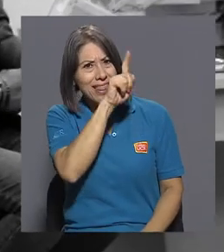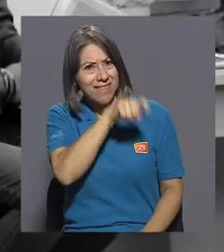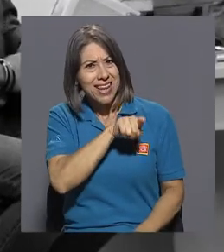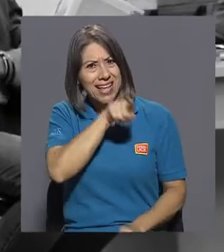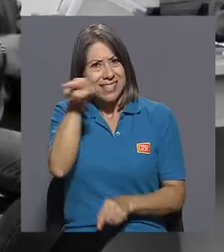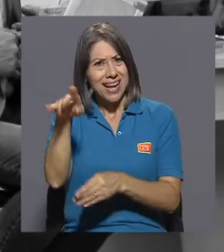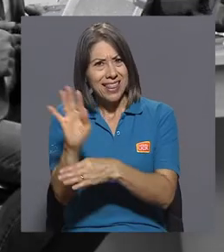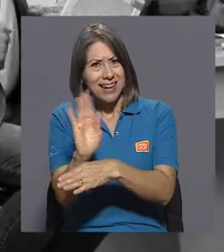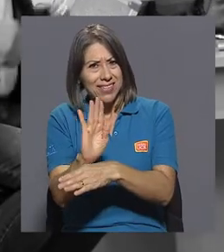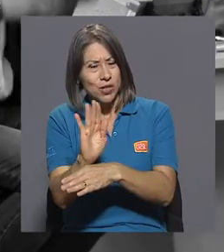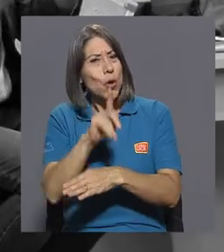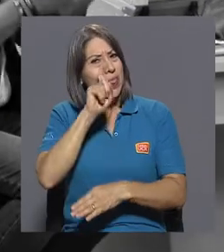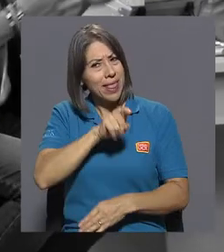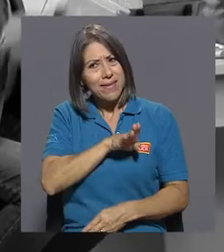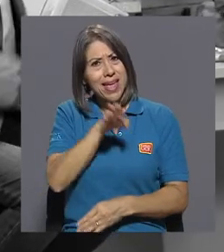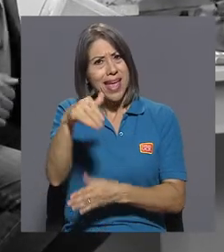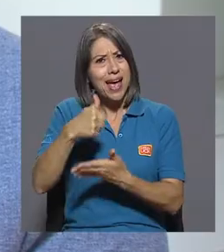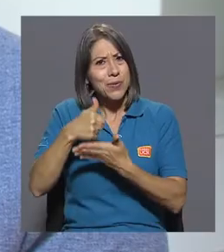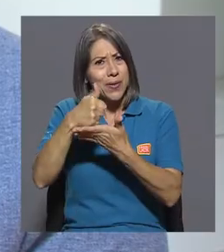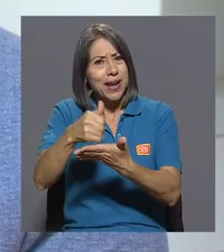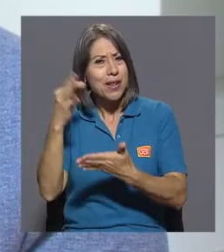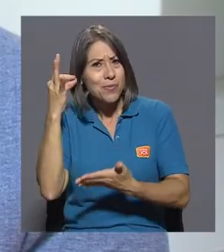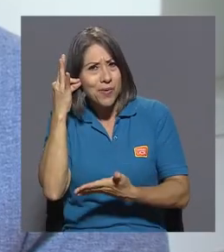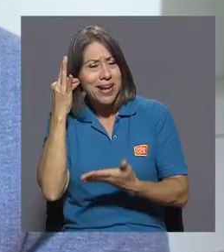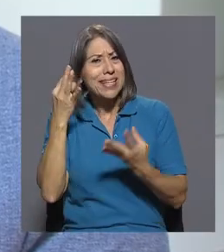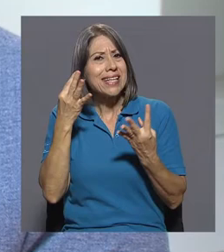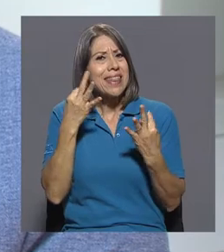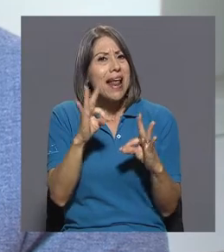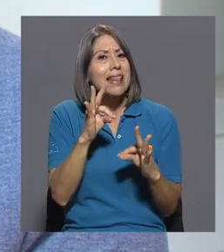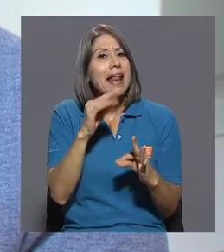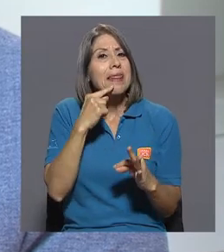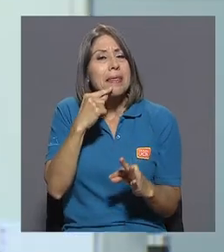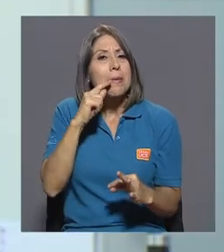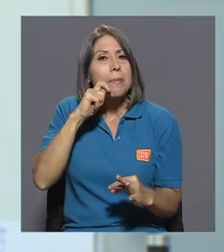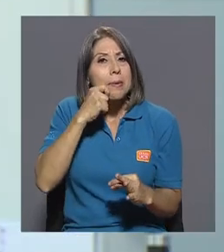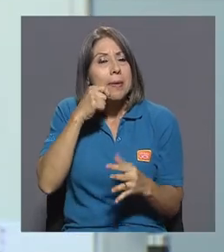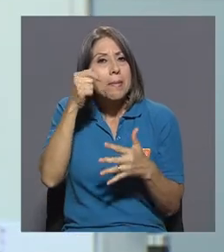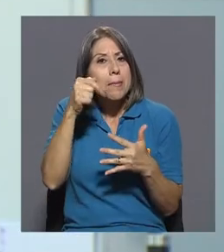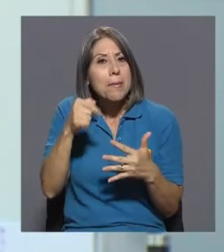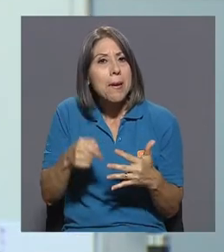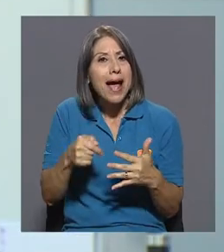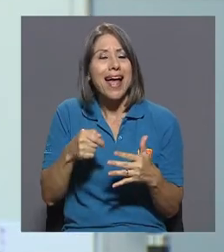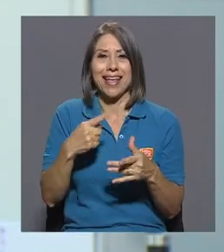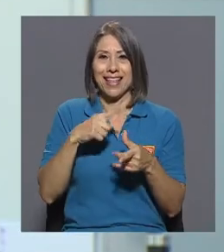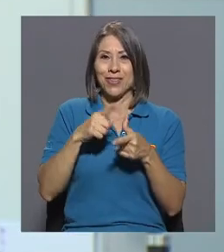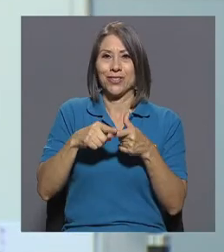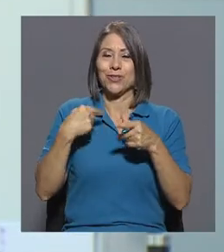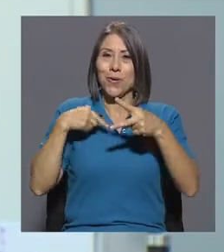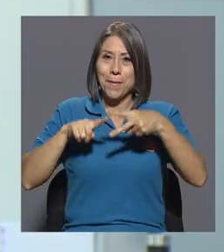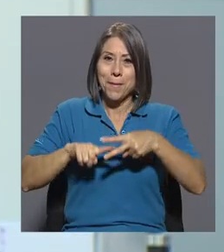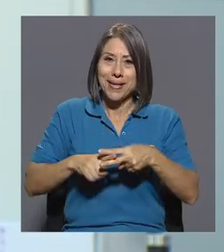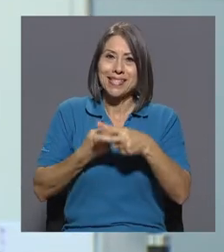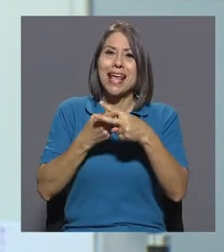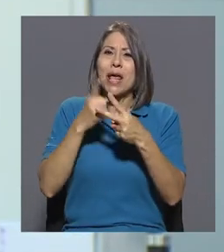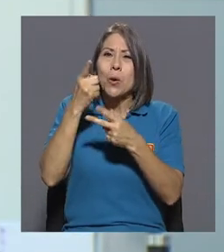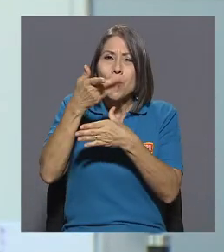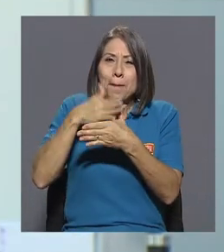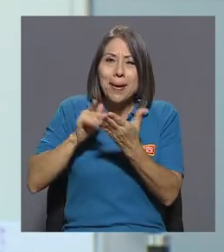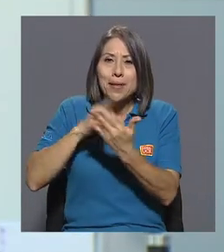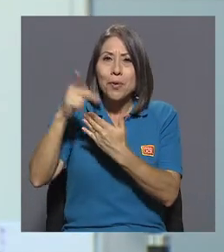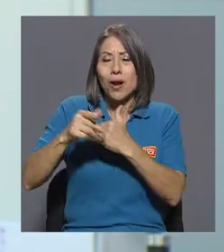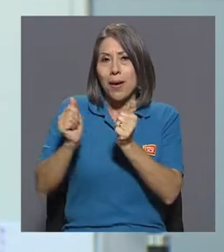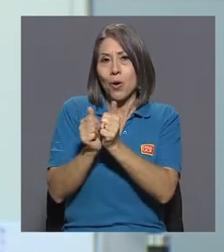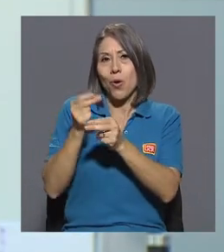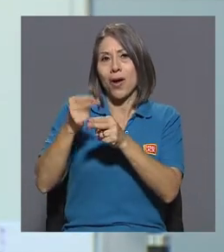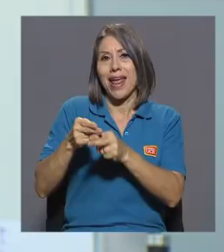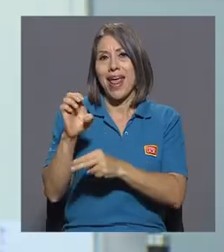mujeres y tratar de darles tips y todo. Entonces yo empecé ahí en una sección con Evelyn Fashler que se llamaba Borrón y